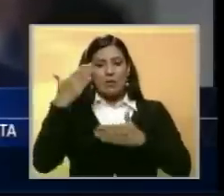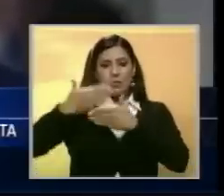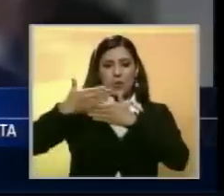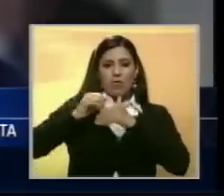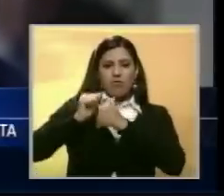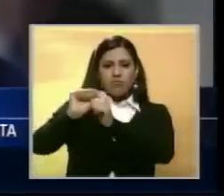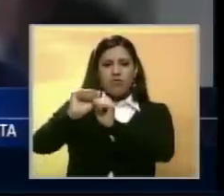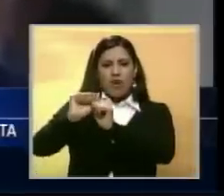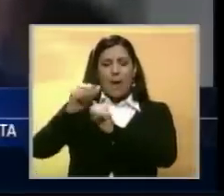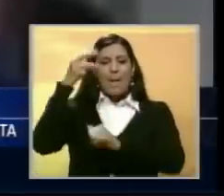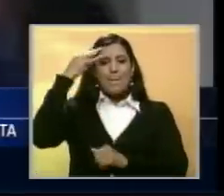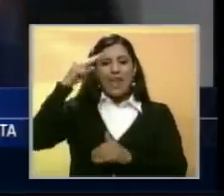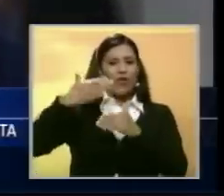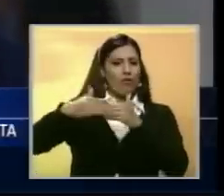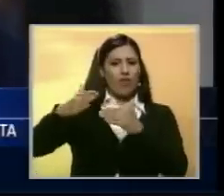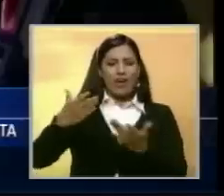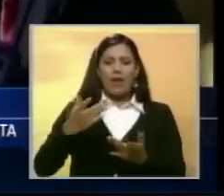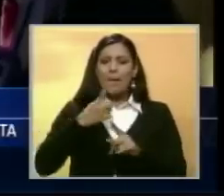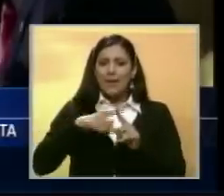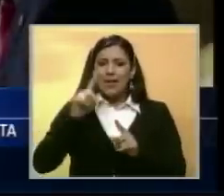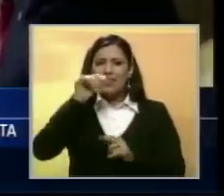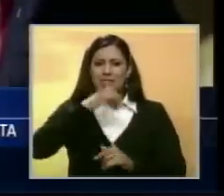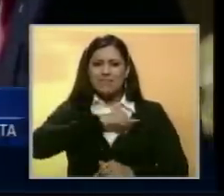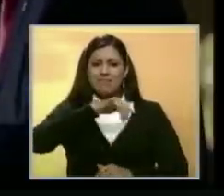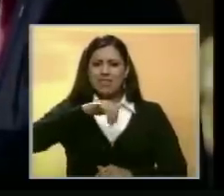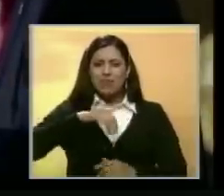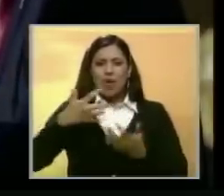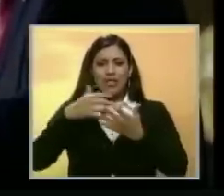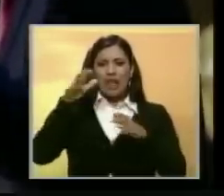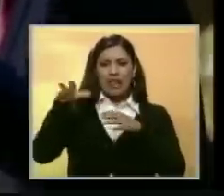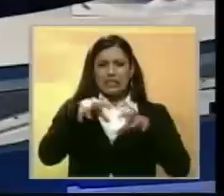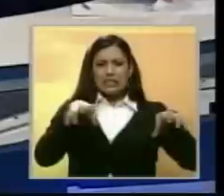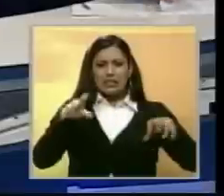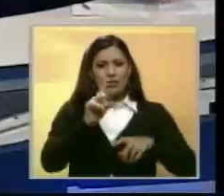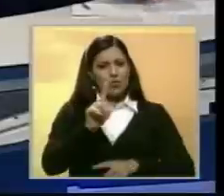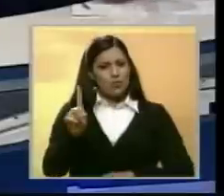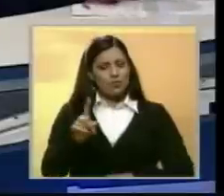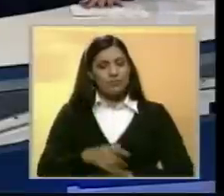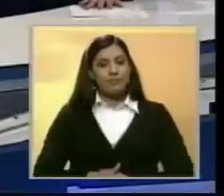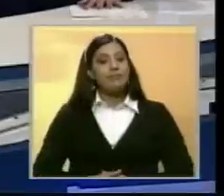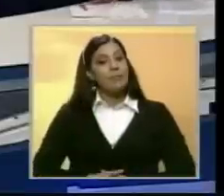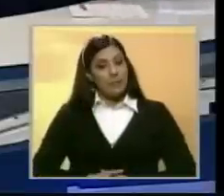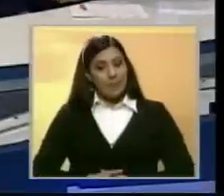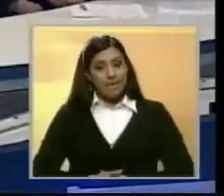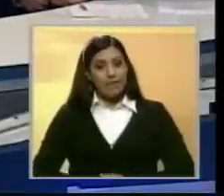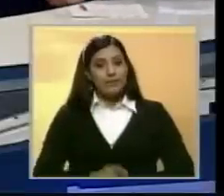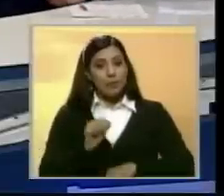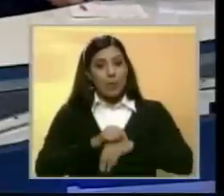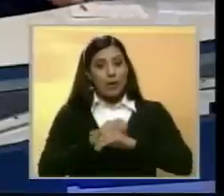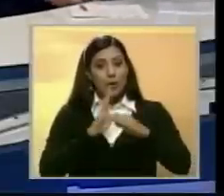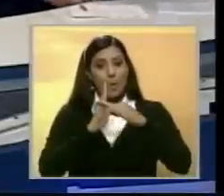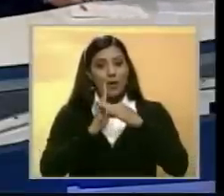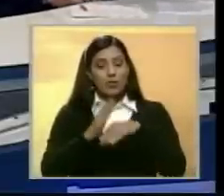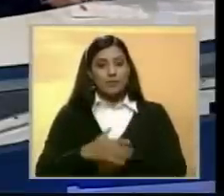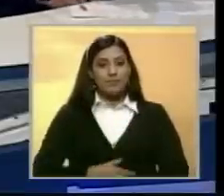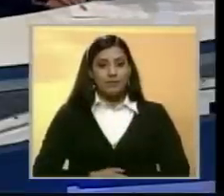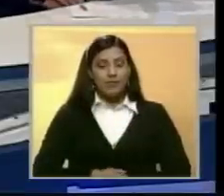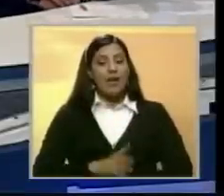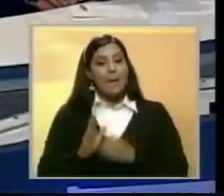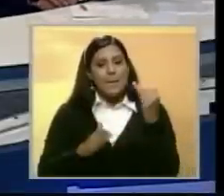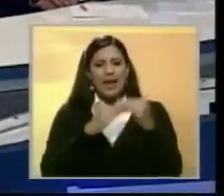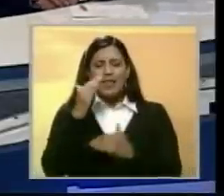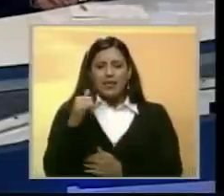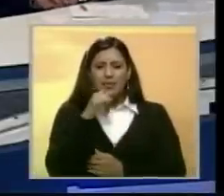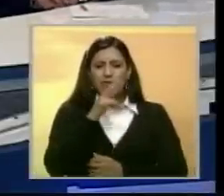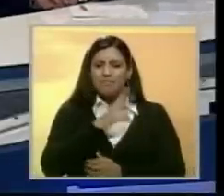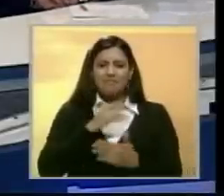entre el país y México, sino además entre los mismos estadounidenses. Bien, amigos, es momento de hacer una breve pausa. Más